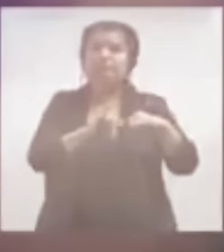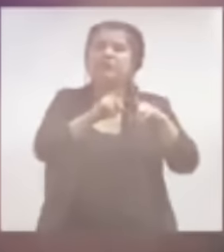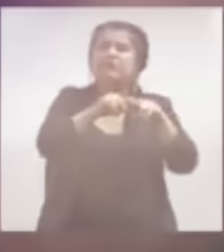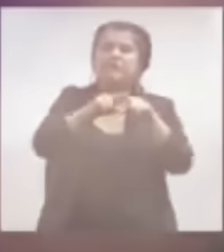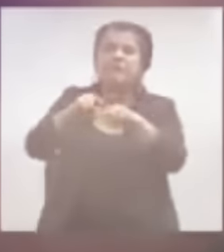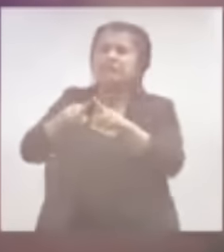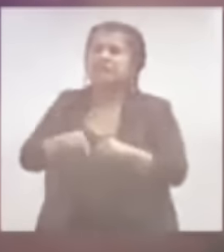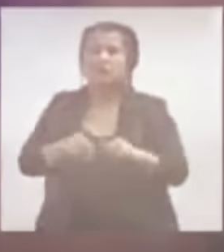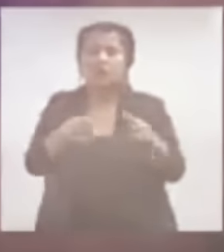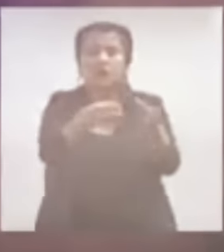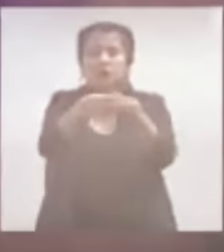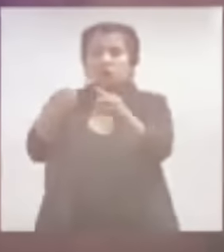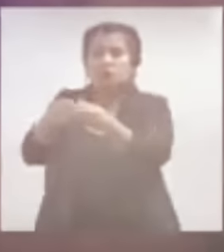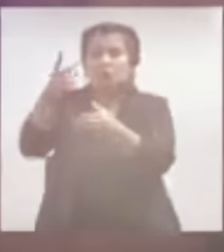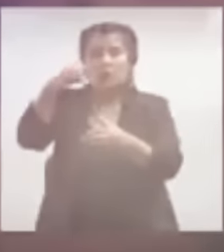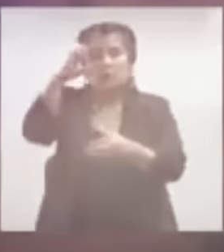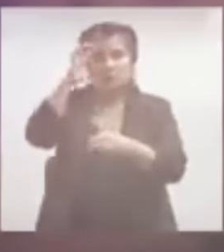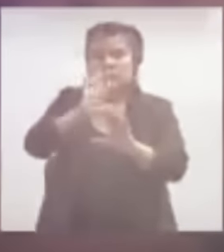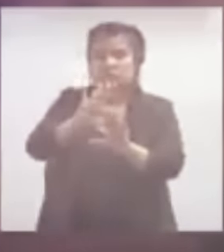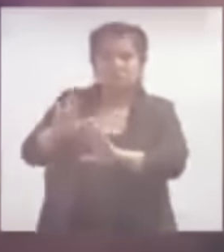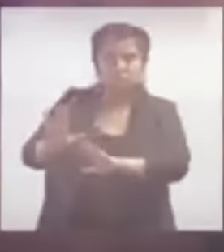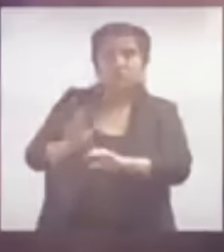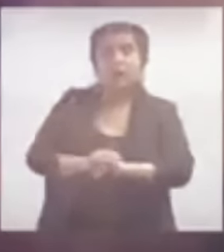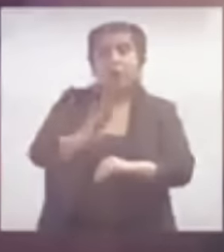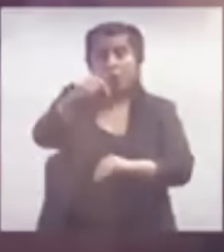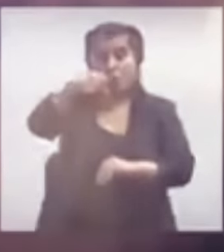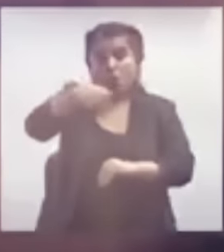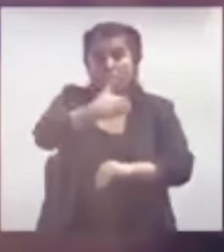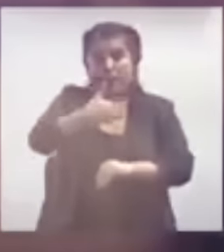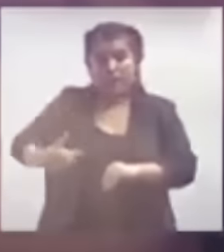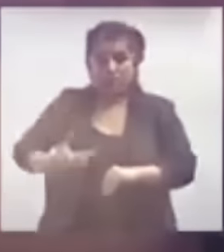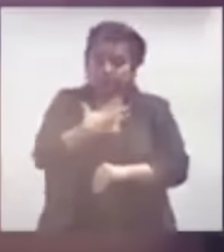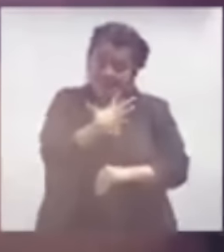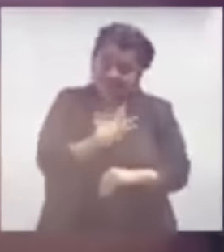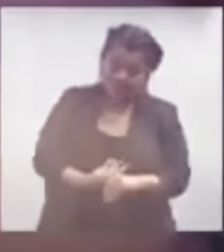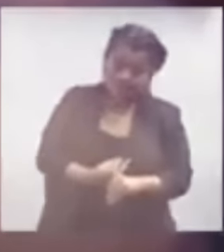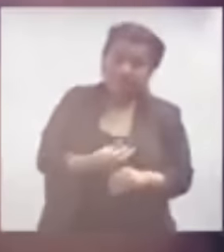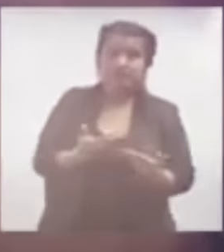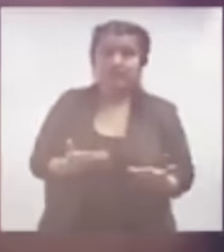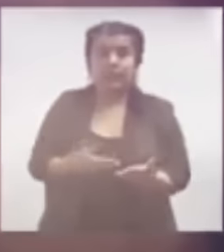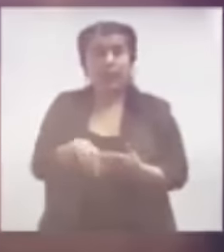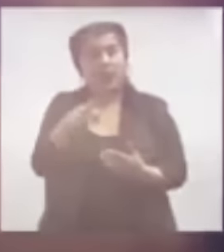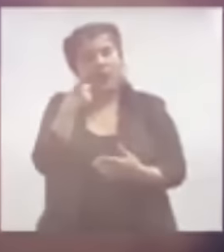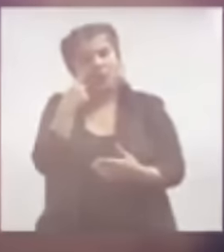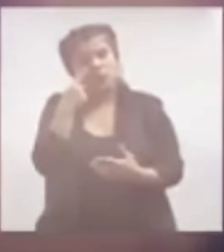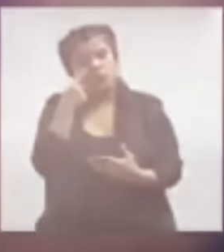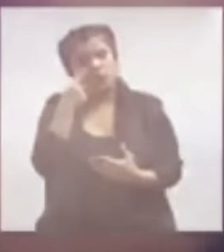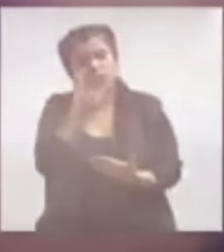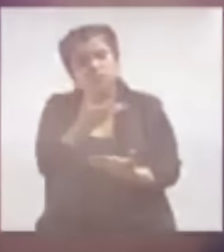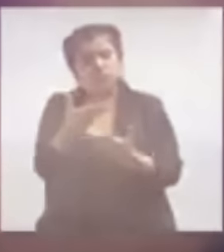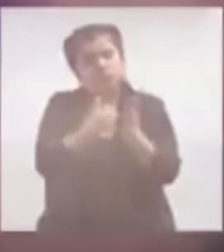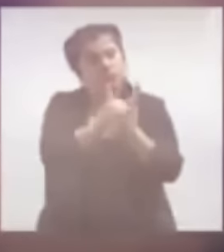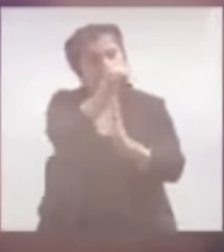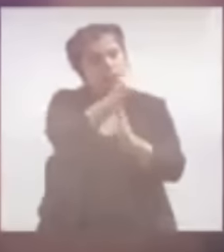independientemente de qué bloque legislativo. Hoy, presidente, con mucha tristeza veo la